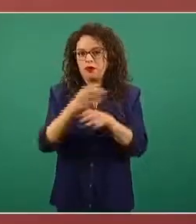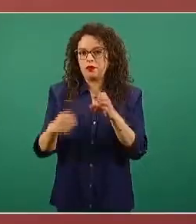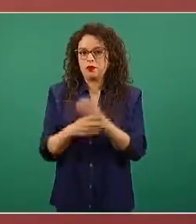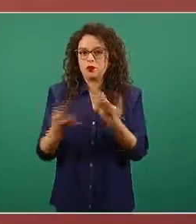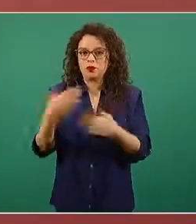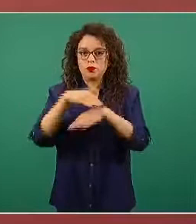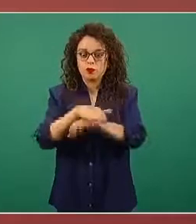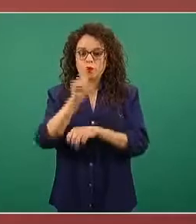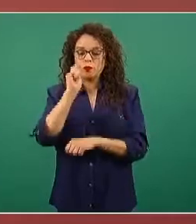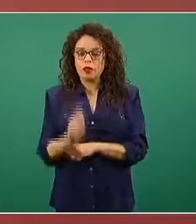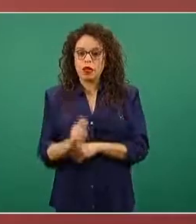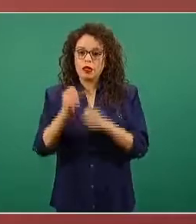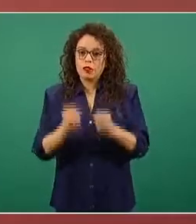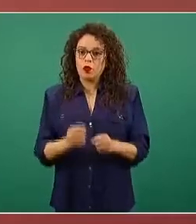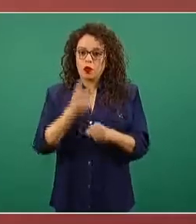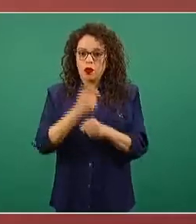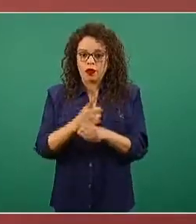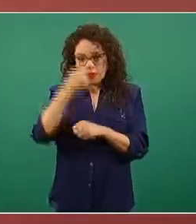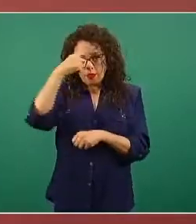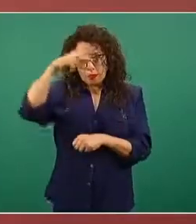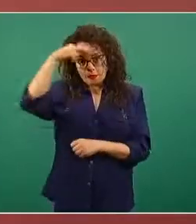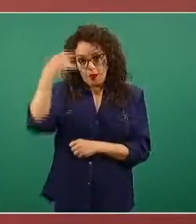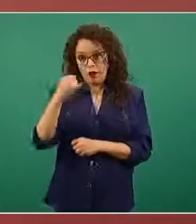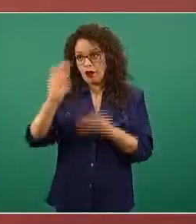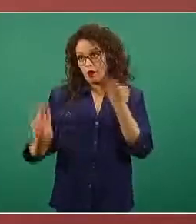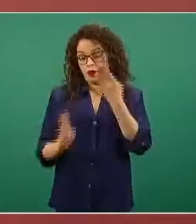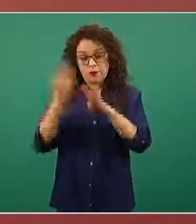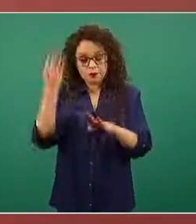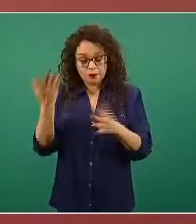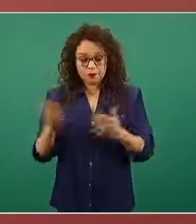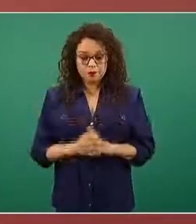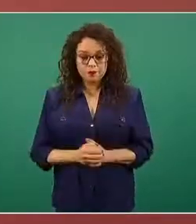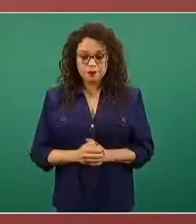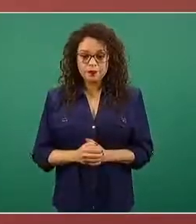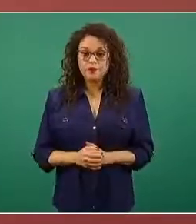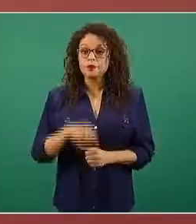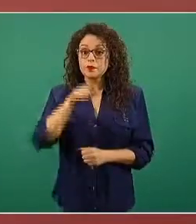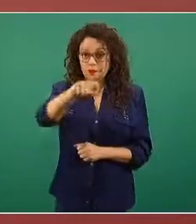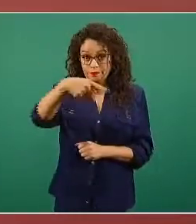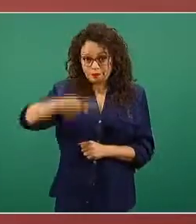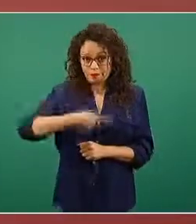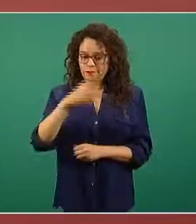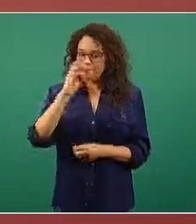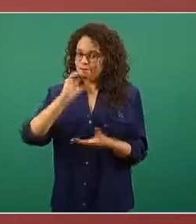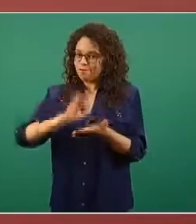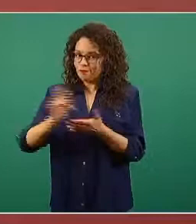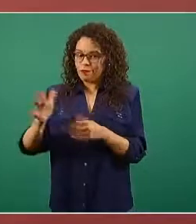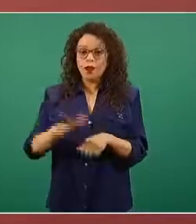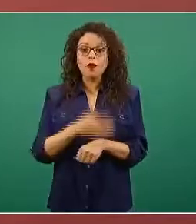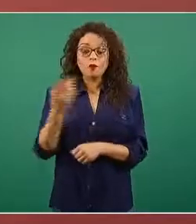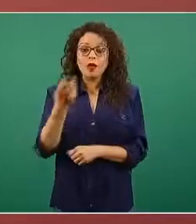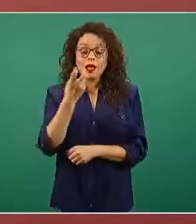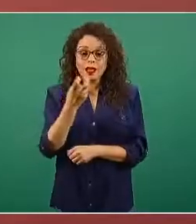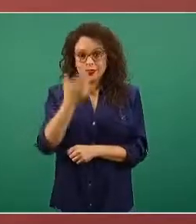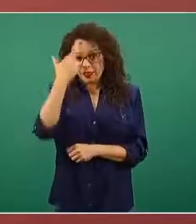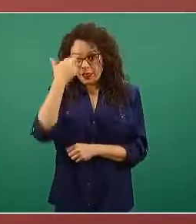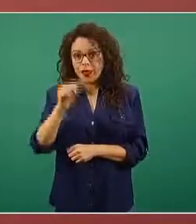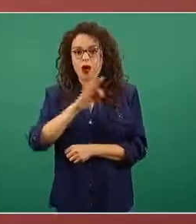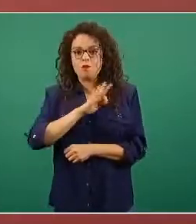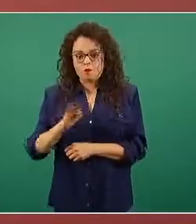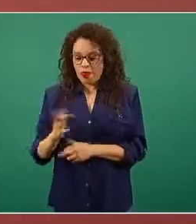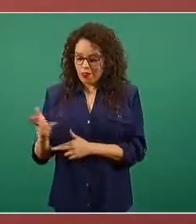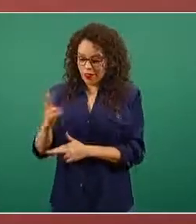mundo. Sobre su pregunta, muchas gracias por hacerla, porque precisamente nos da pie de recapitular, como lo hacemos